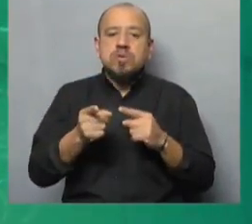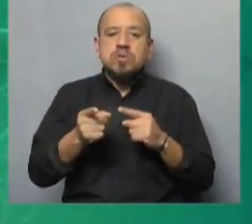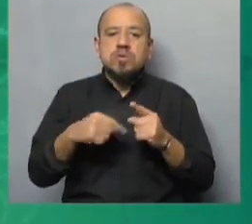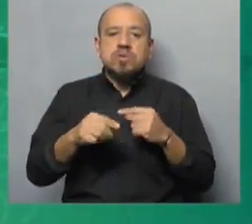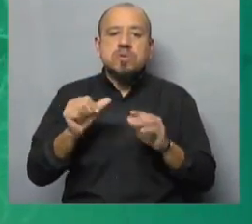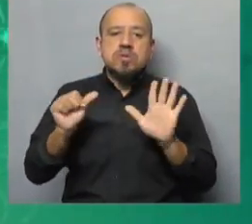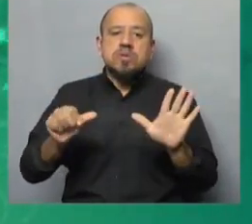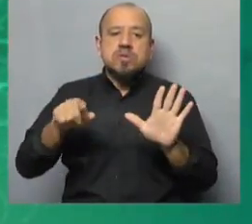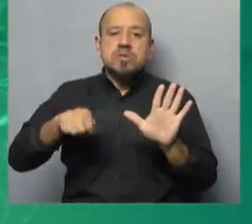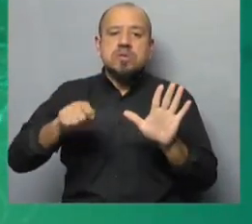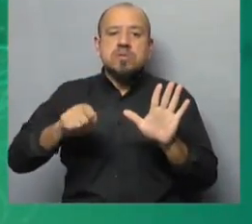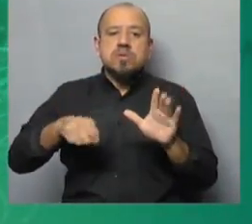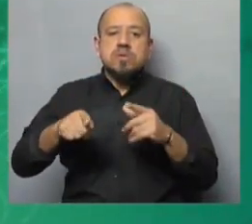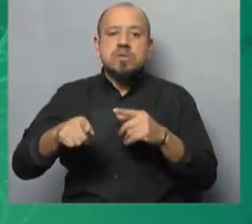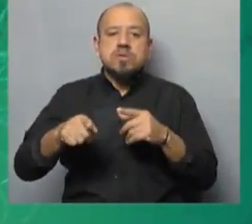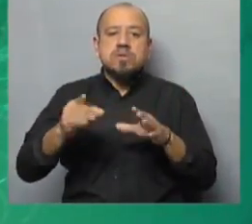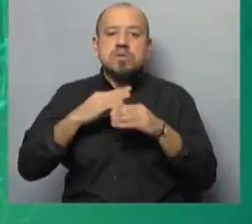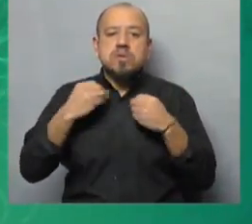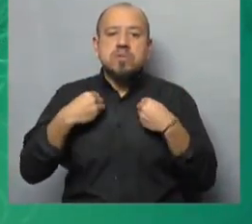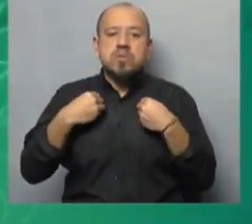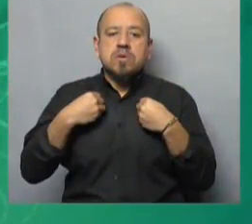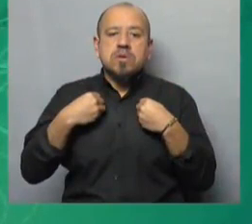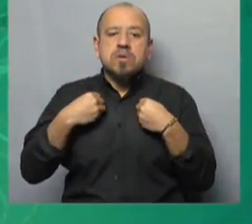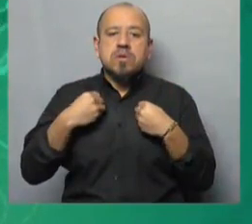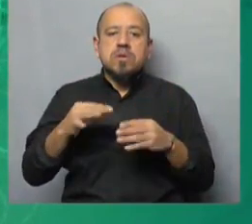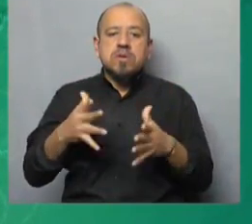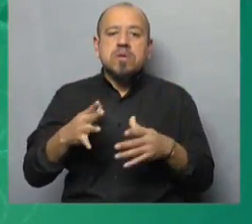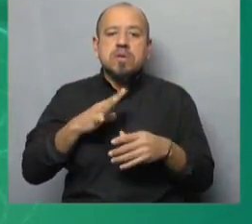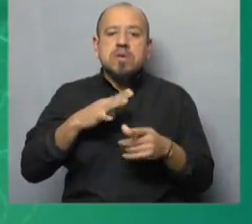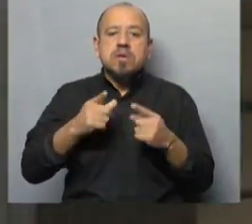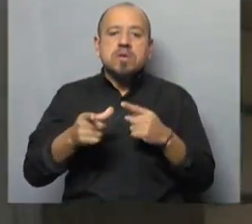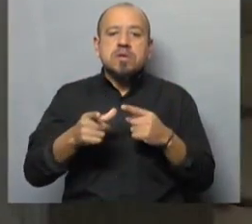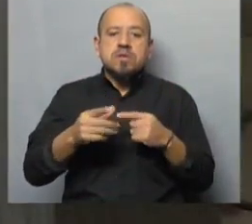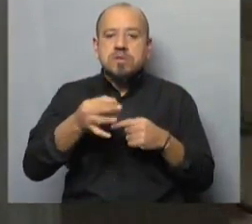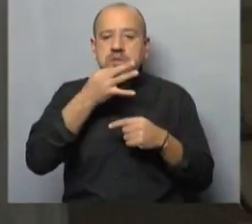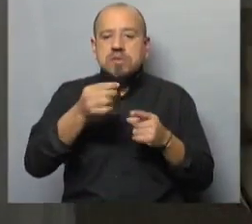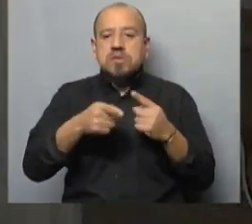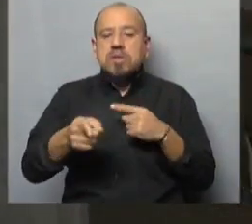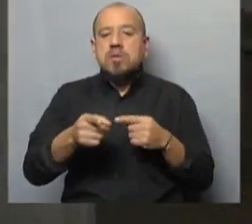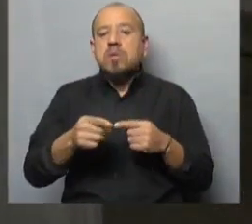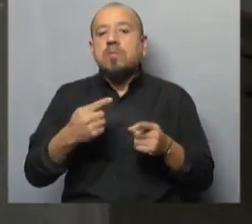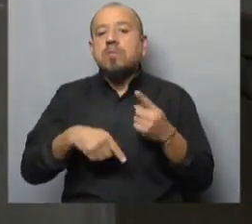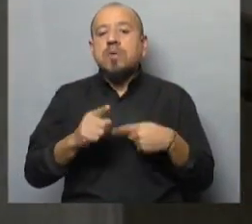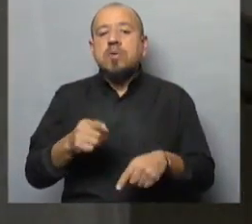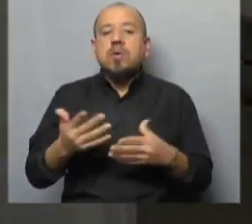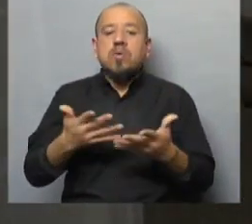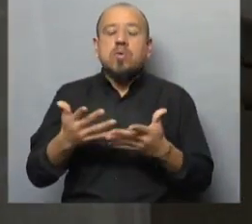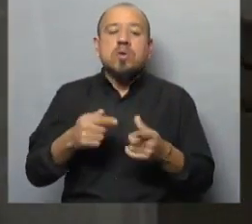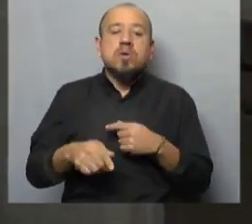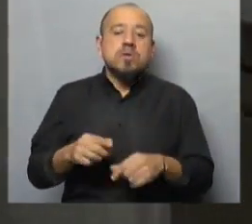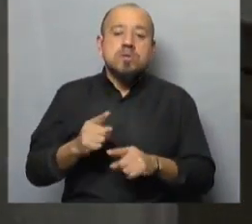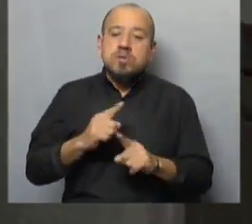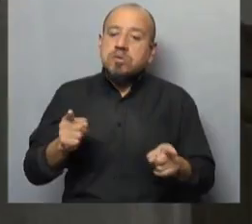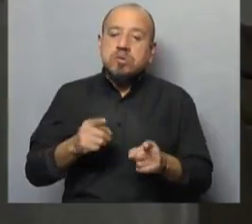hace seis meses de la escuela de parto de policía y que ya se tomaron sus declaraciones en actas aunque por el momento no fue